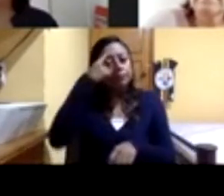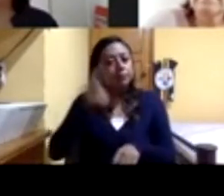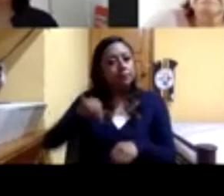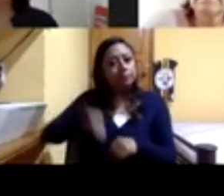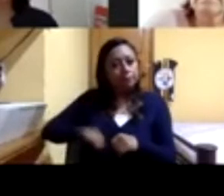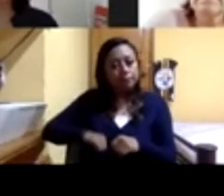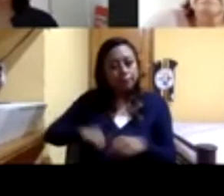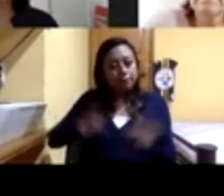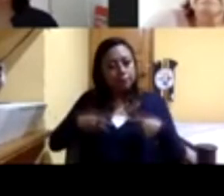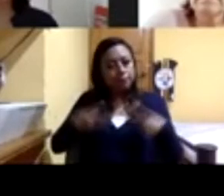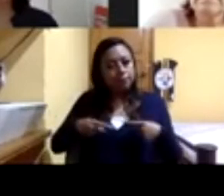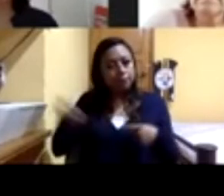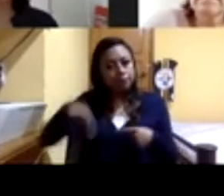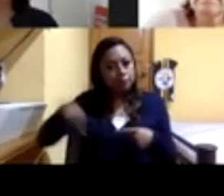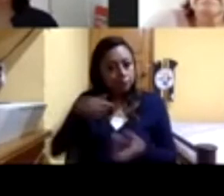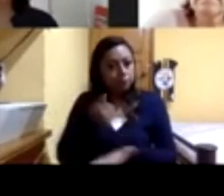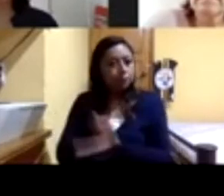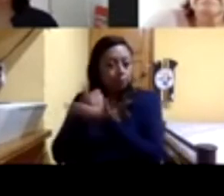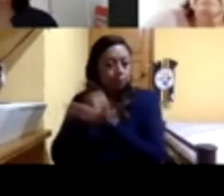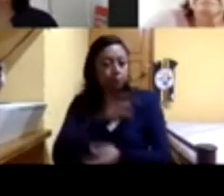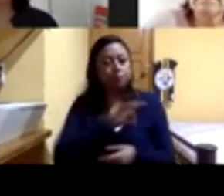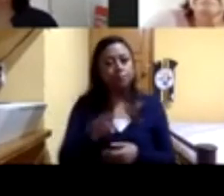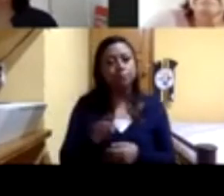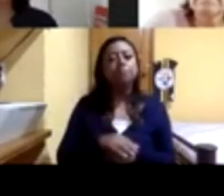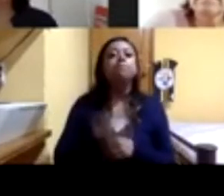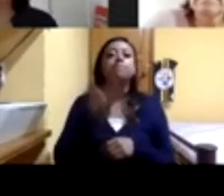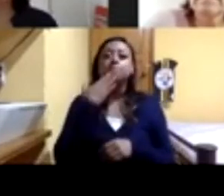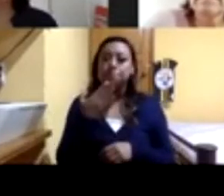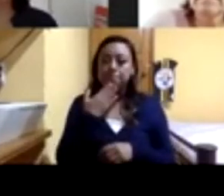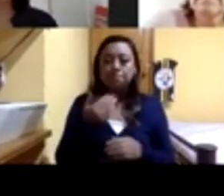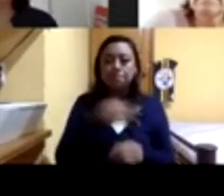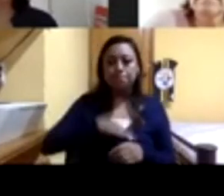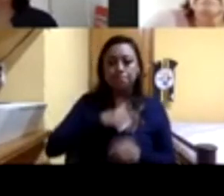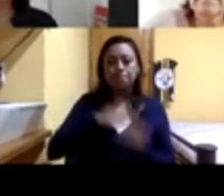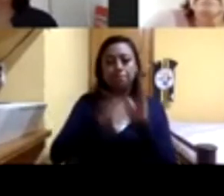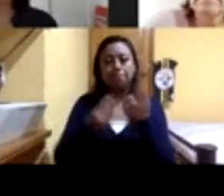por este taller, bienvenidos sean estos ejercicios y muchas gracias a todos.